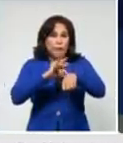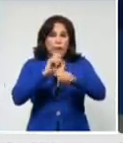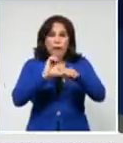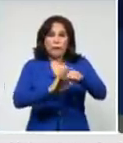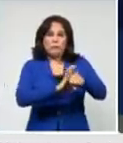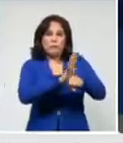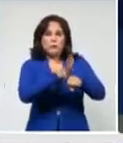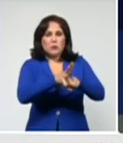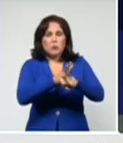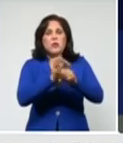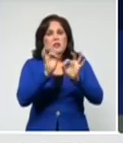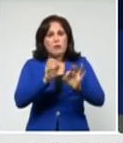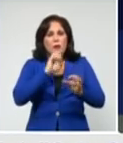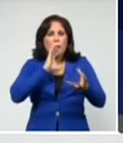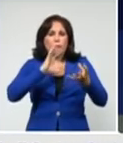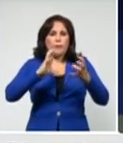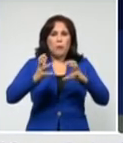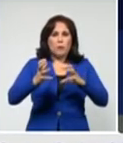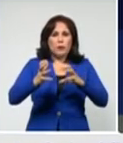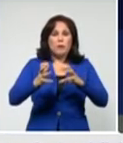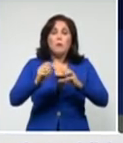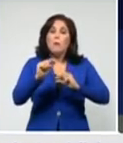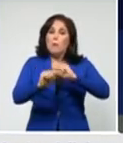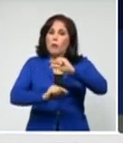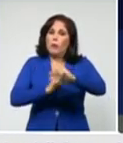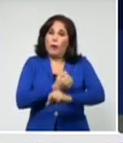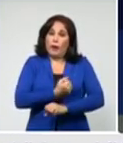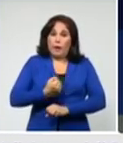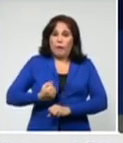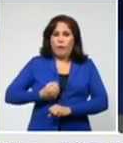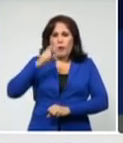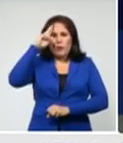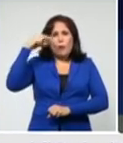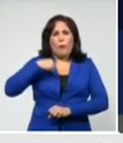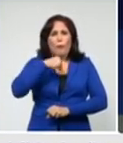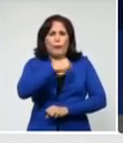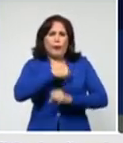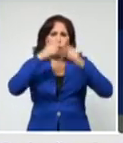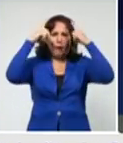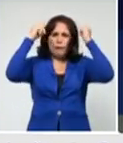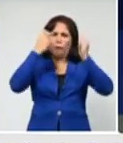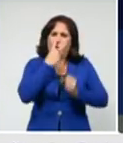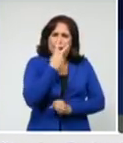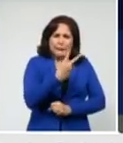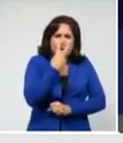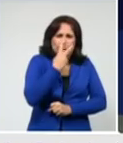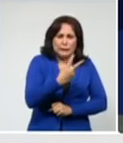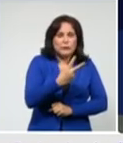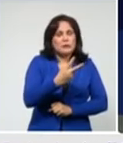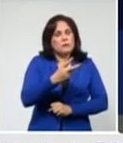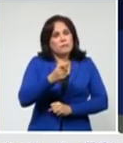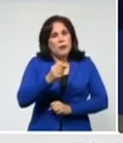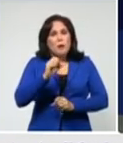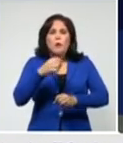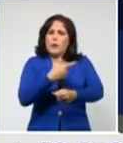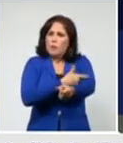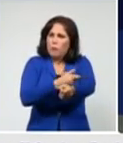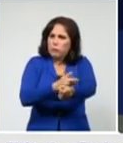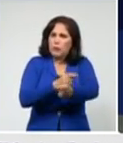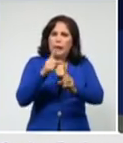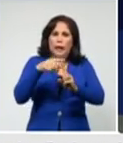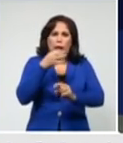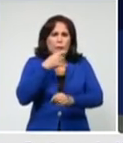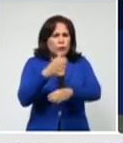estas complicaciones, a pesar del esfuerzo, a pesar de que se aplican los protocolos de tratamiento desde el